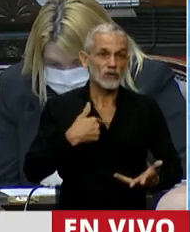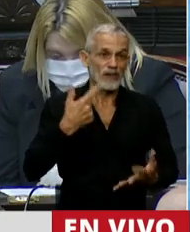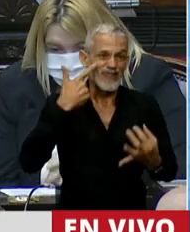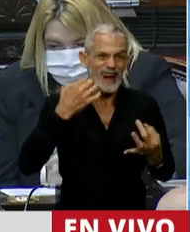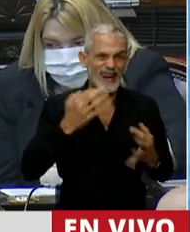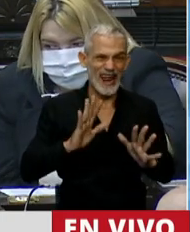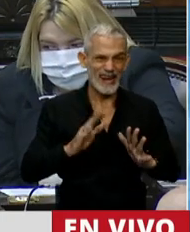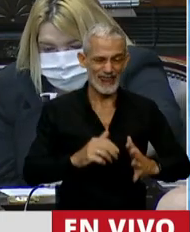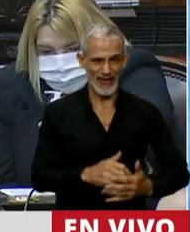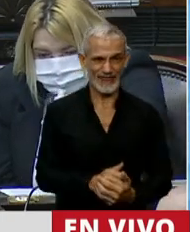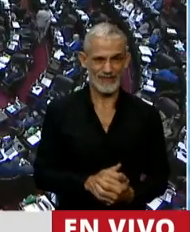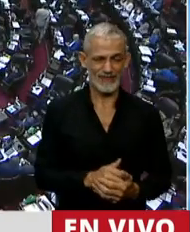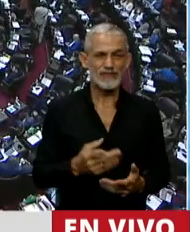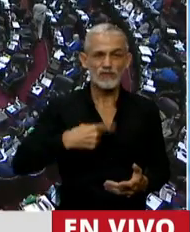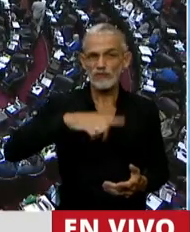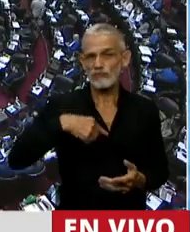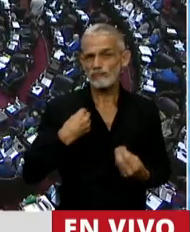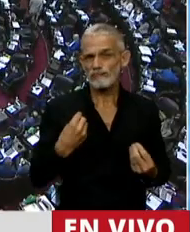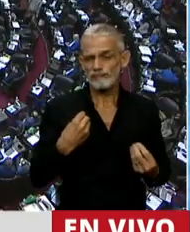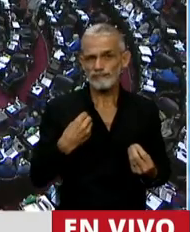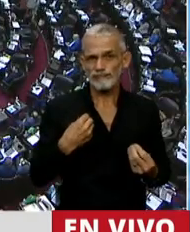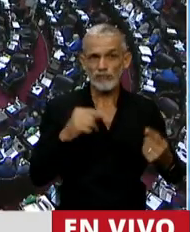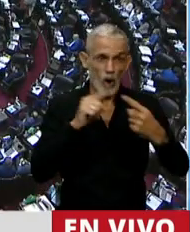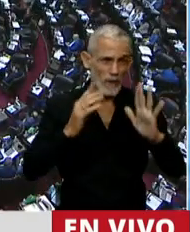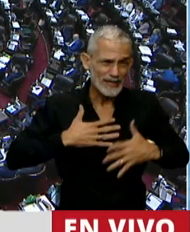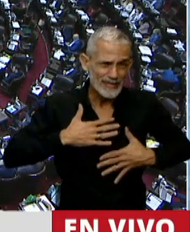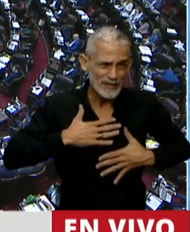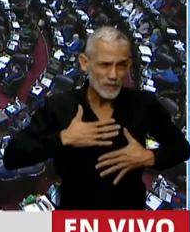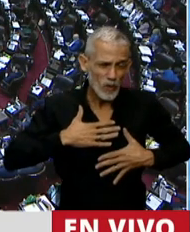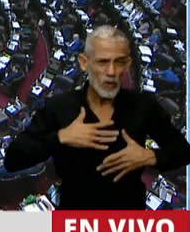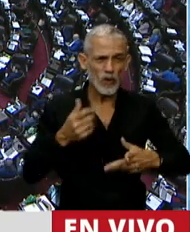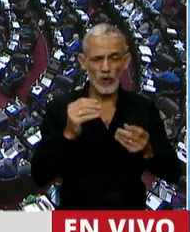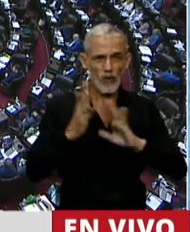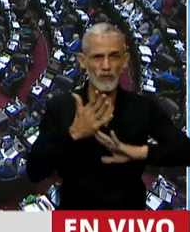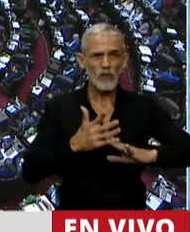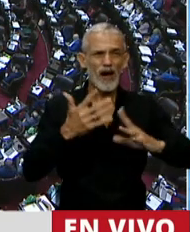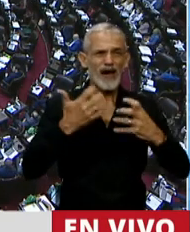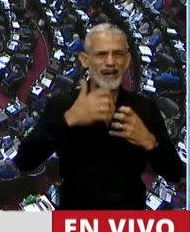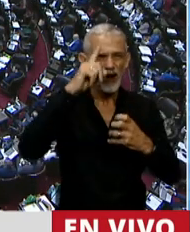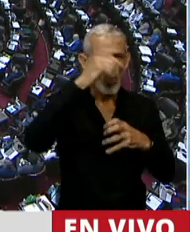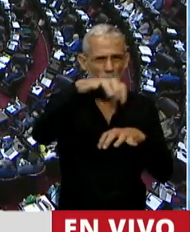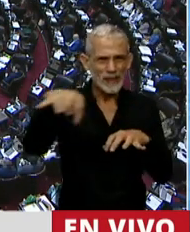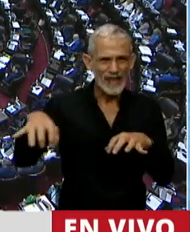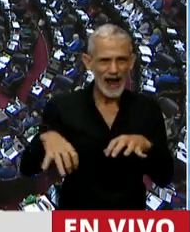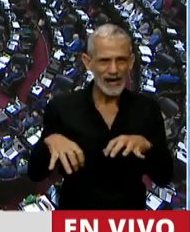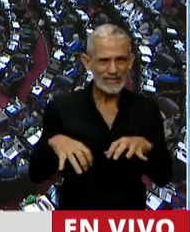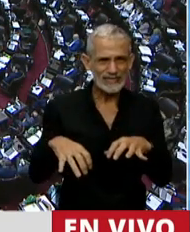realistas de que nuestro y objetivo de que nuestro sistema de salud